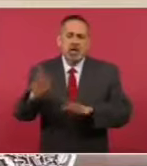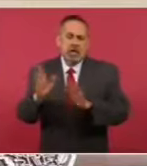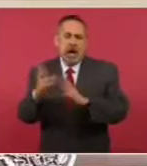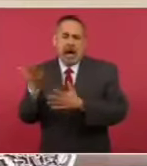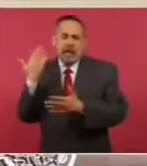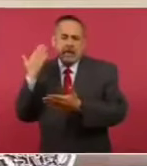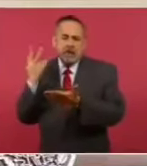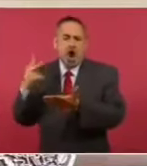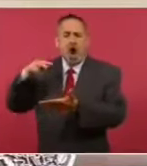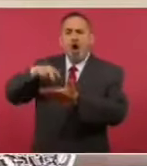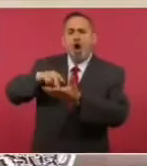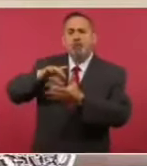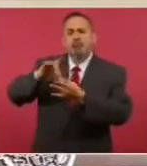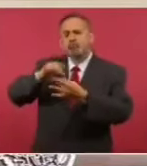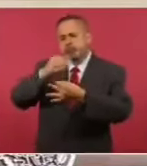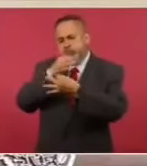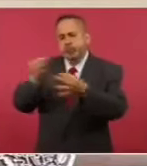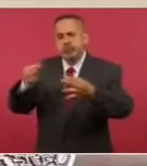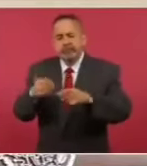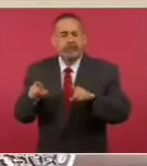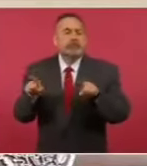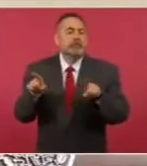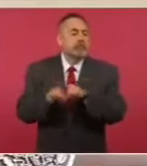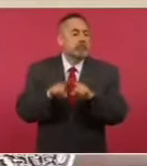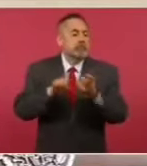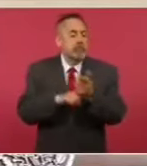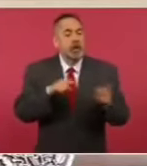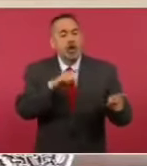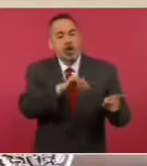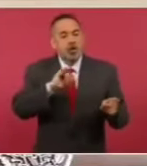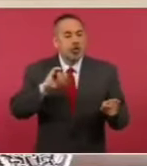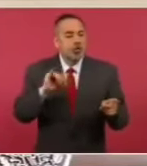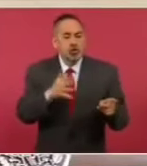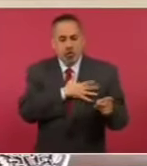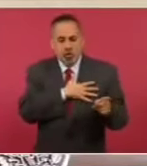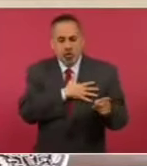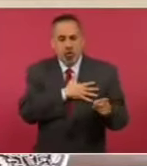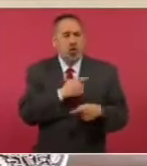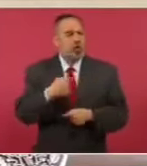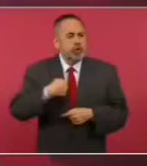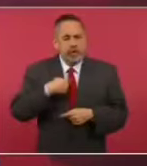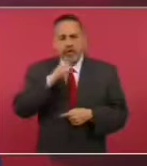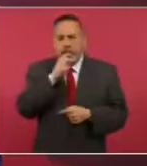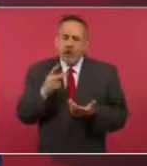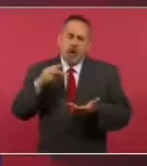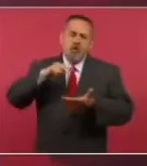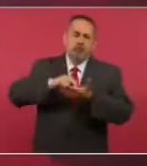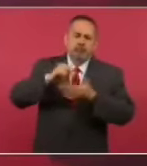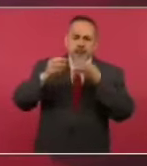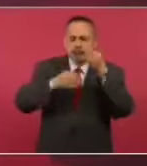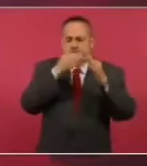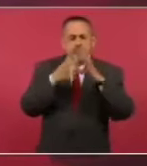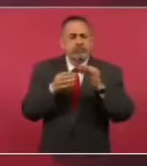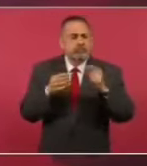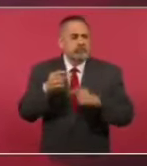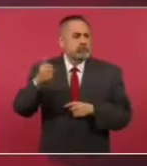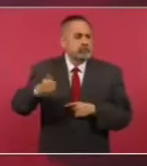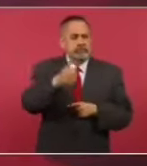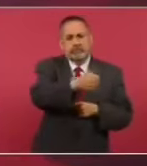pronunciado. Lo mismo el primer ministro Trudeau, lo hicimos nosotros, lo